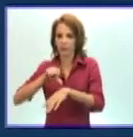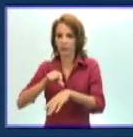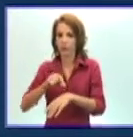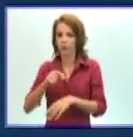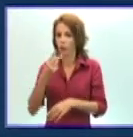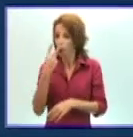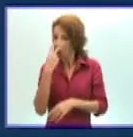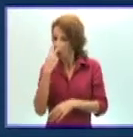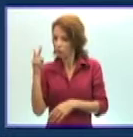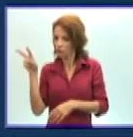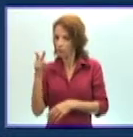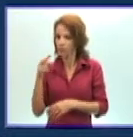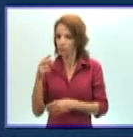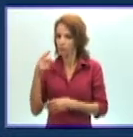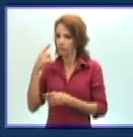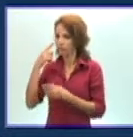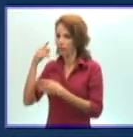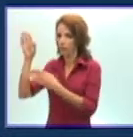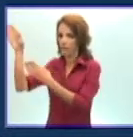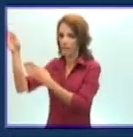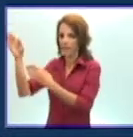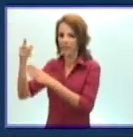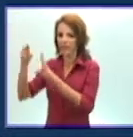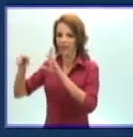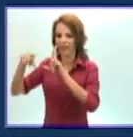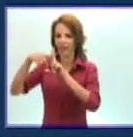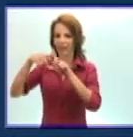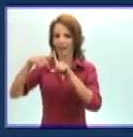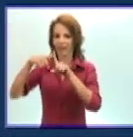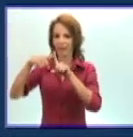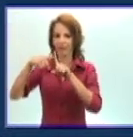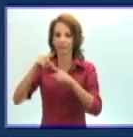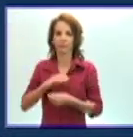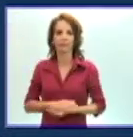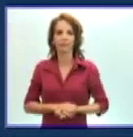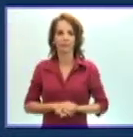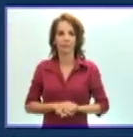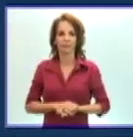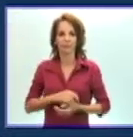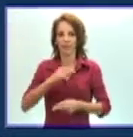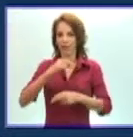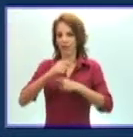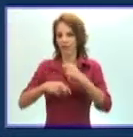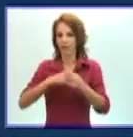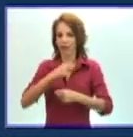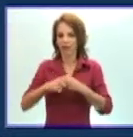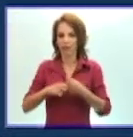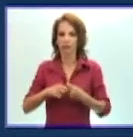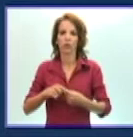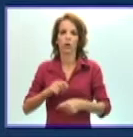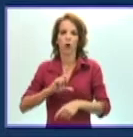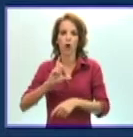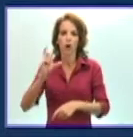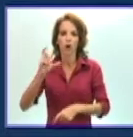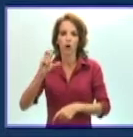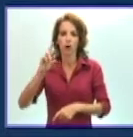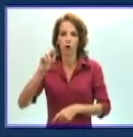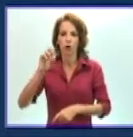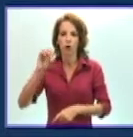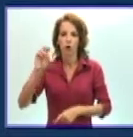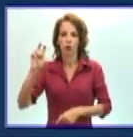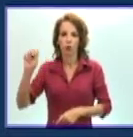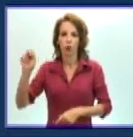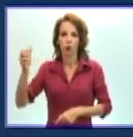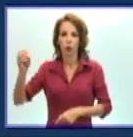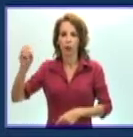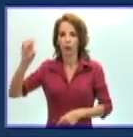Esa es la medición que hemos realizado con el cronómetro. Ahora, ¿qué otra medida, es decir, qué otro